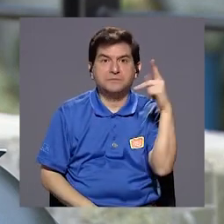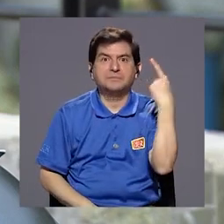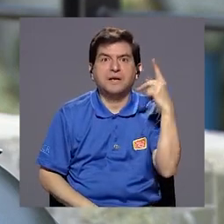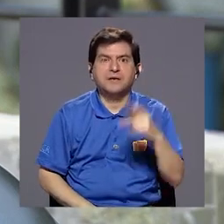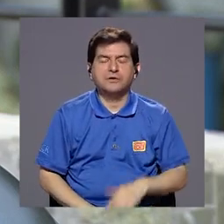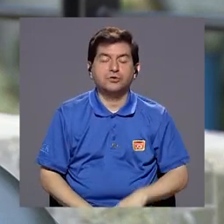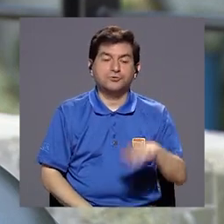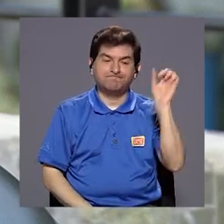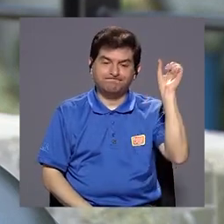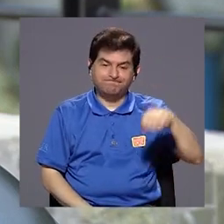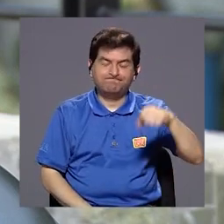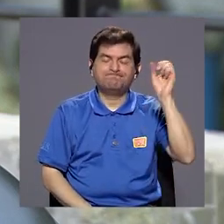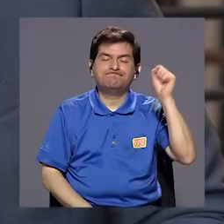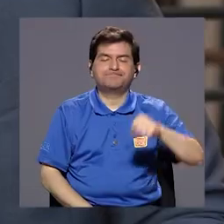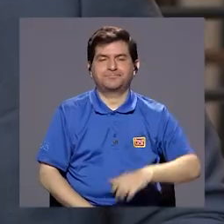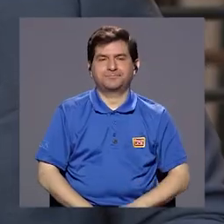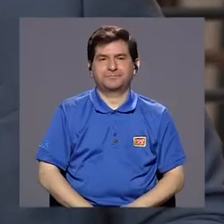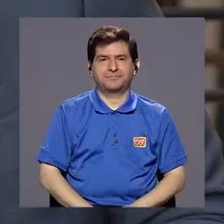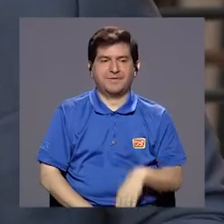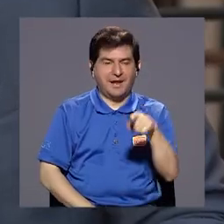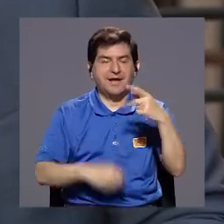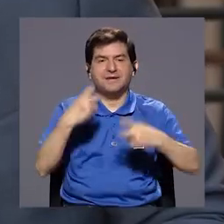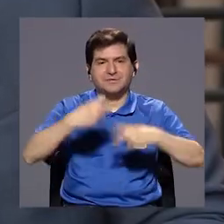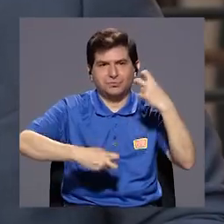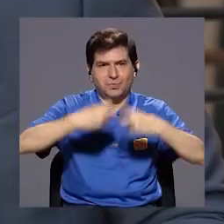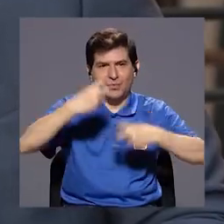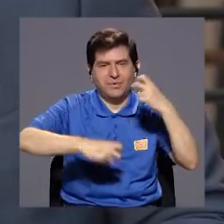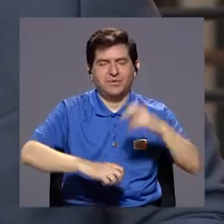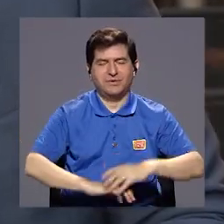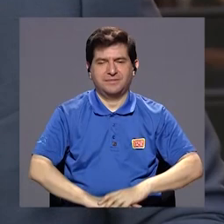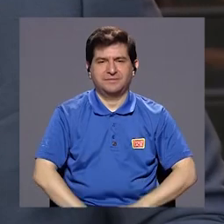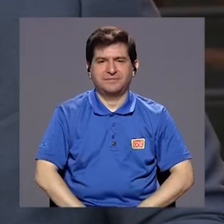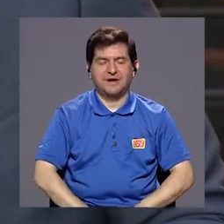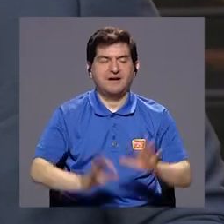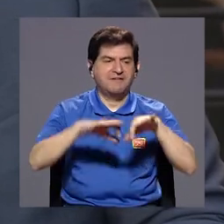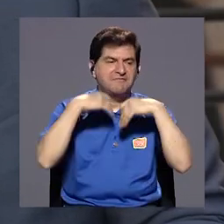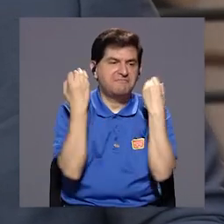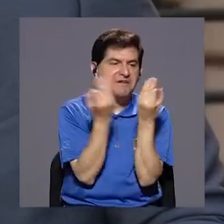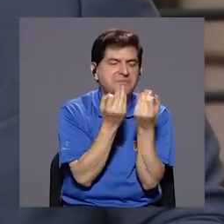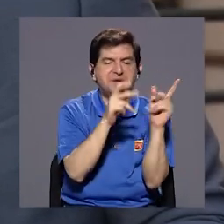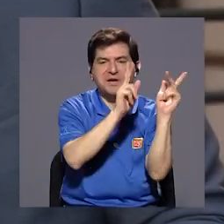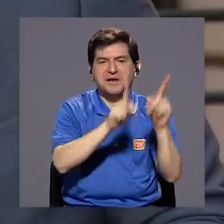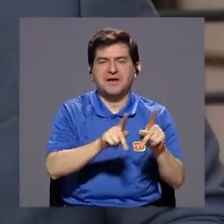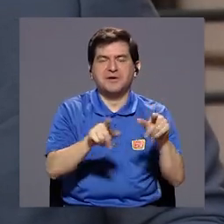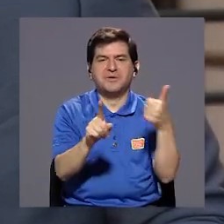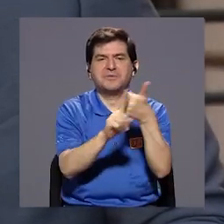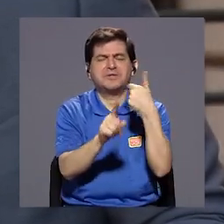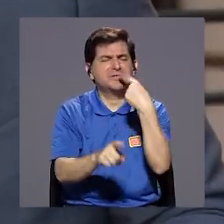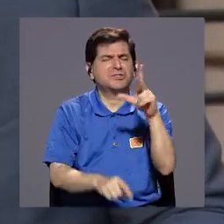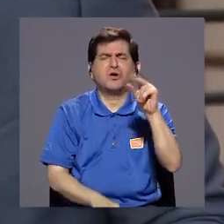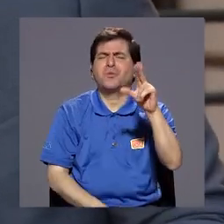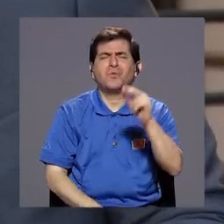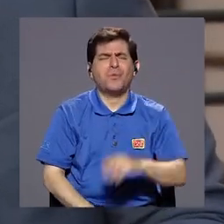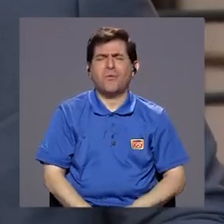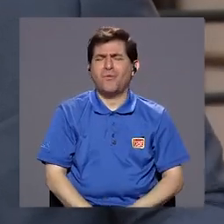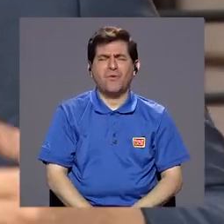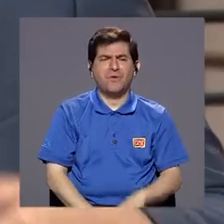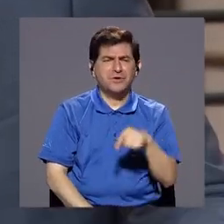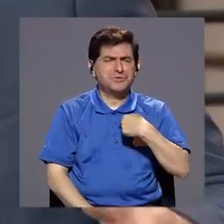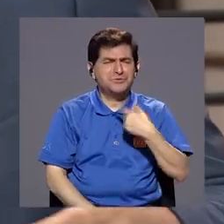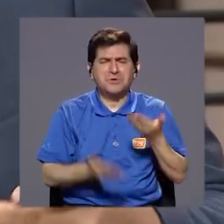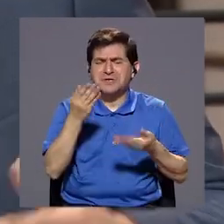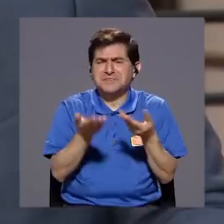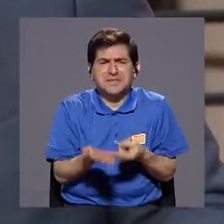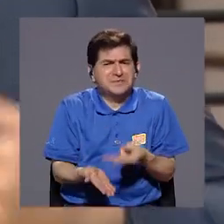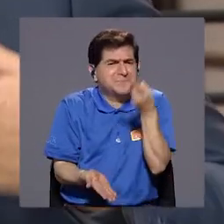muy riesgoso. Sí, por supuesto, eso es un problema, porque familiares o los mismos pacientes a veces pueden decir, no, mira, subestimo